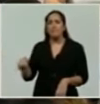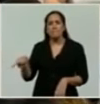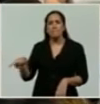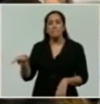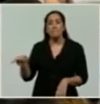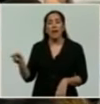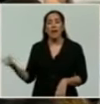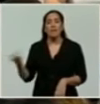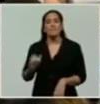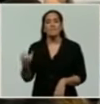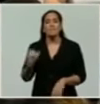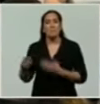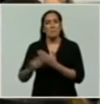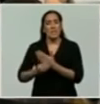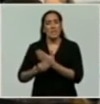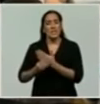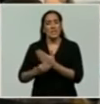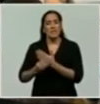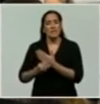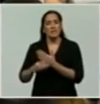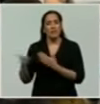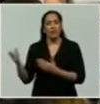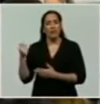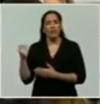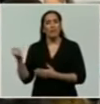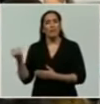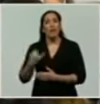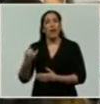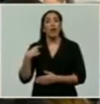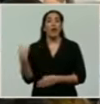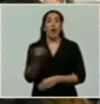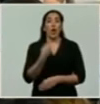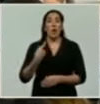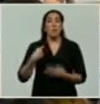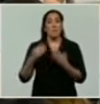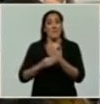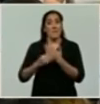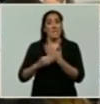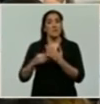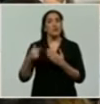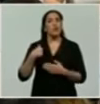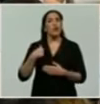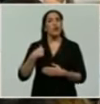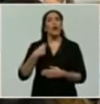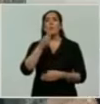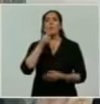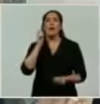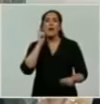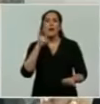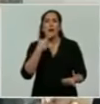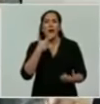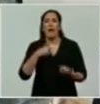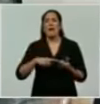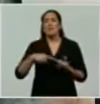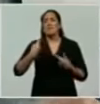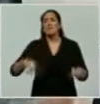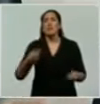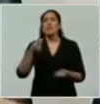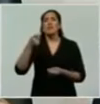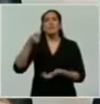Acá me apunta el ministro que todos los funcionarios renunciamos a los subsidios, al gas y a la electricidad. Bueno,